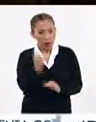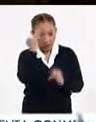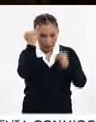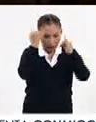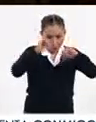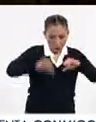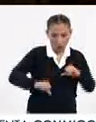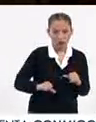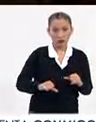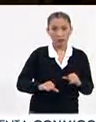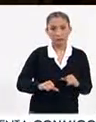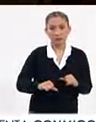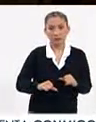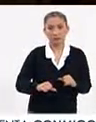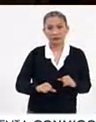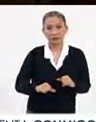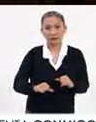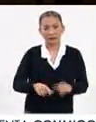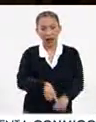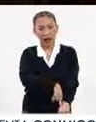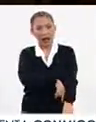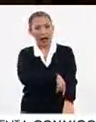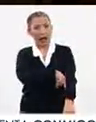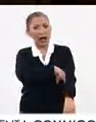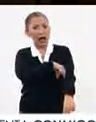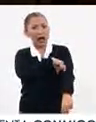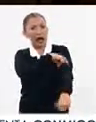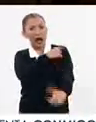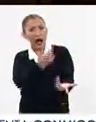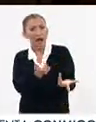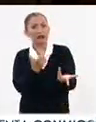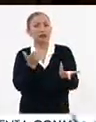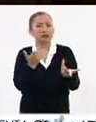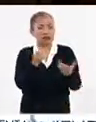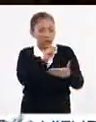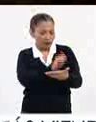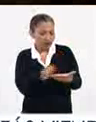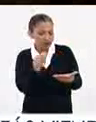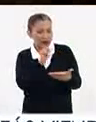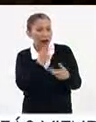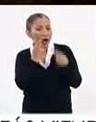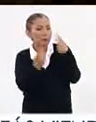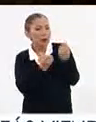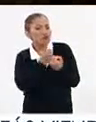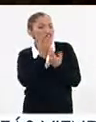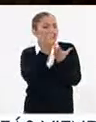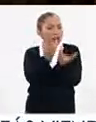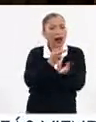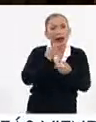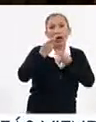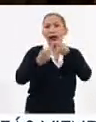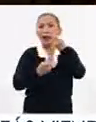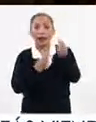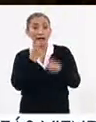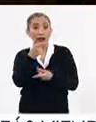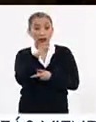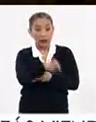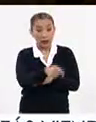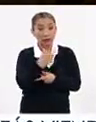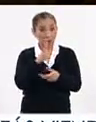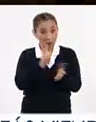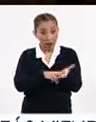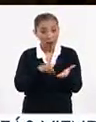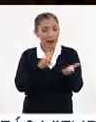improvisar. Largas parrafadas o largas tiradas de slam poetry, de no sé qué. Eso es